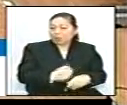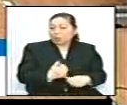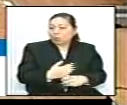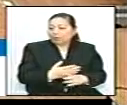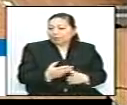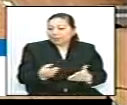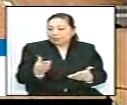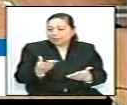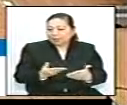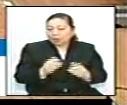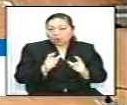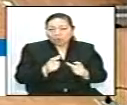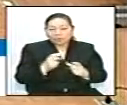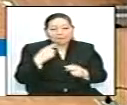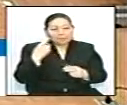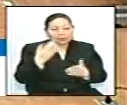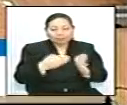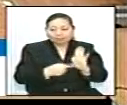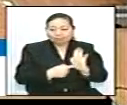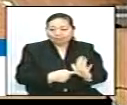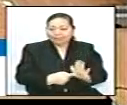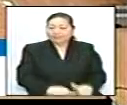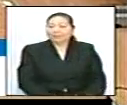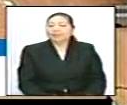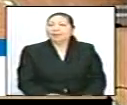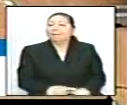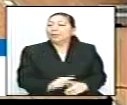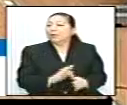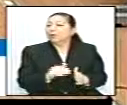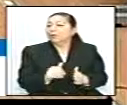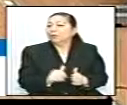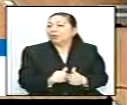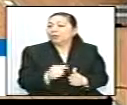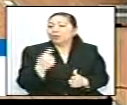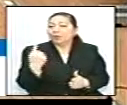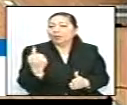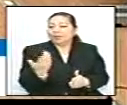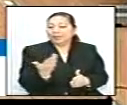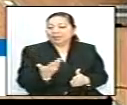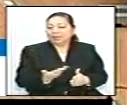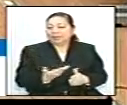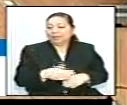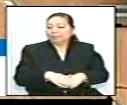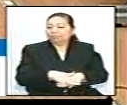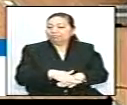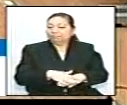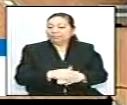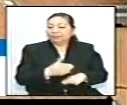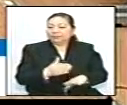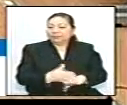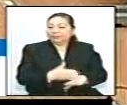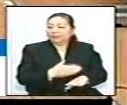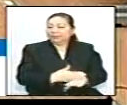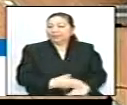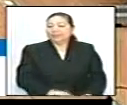funciones legislativas de control político y representación, todo ello en términos generales para su tratamiento y